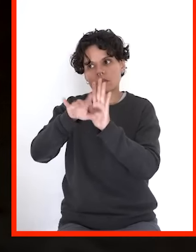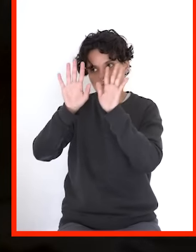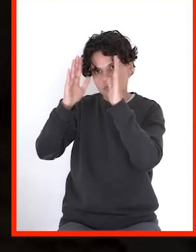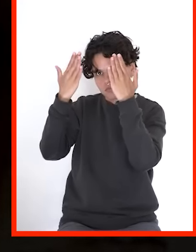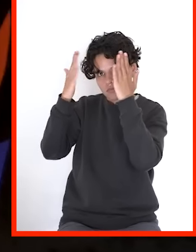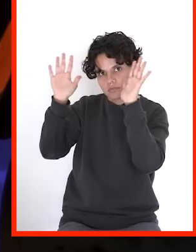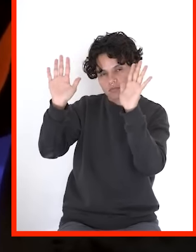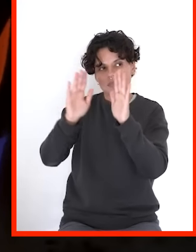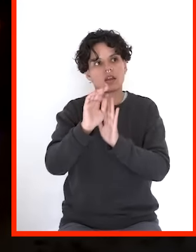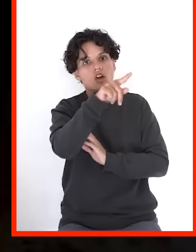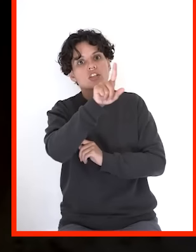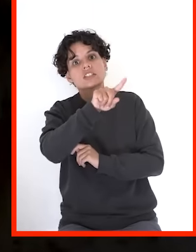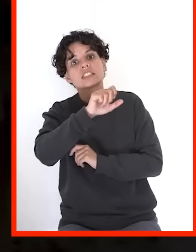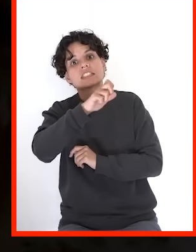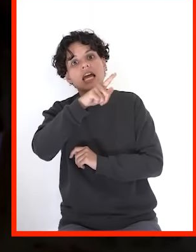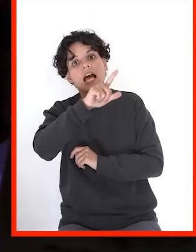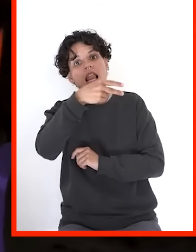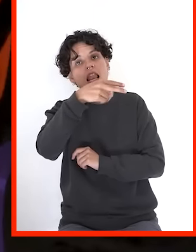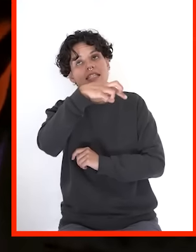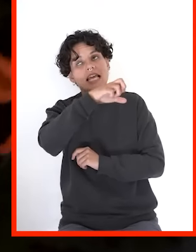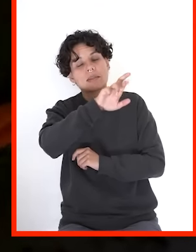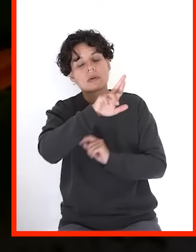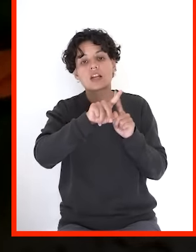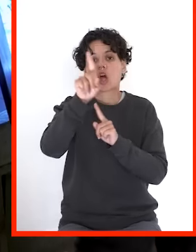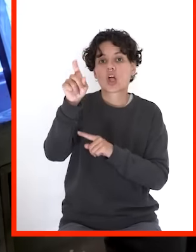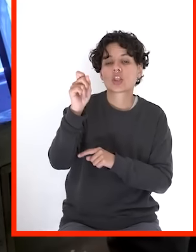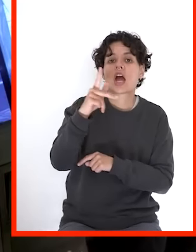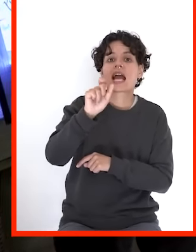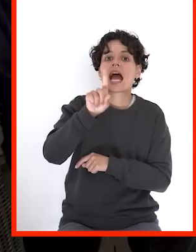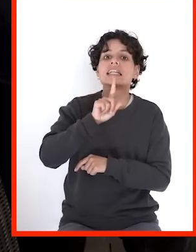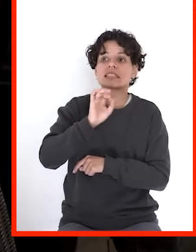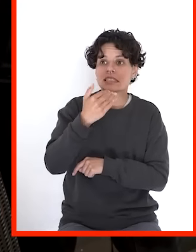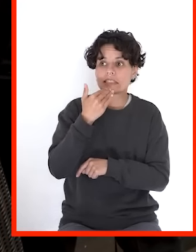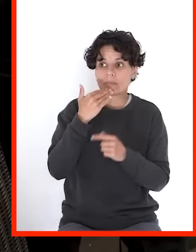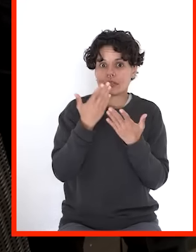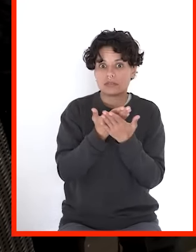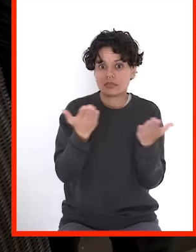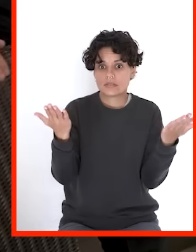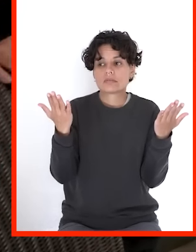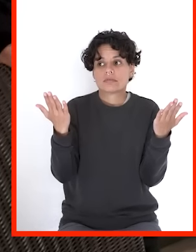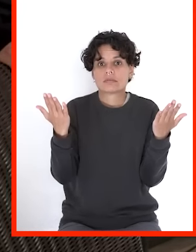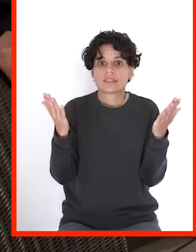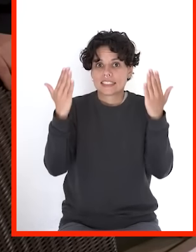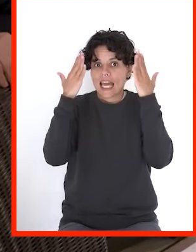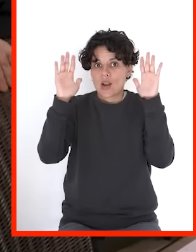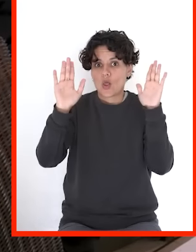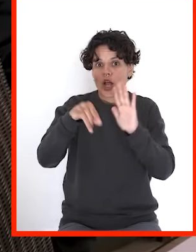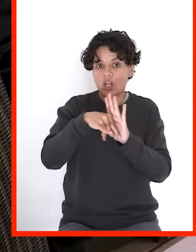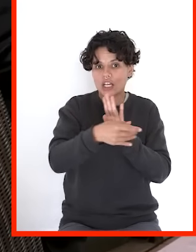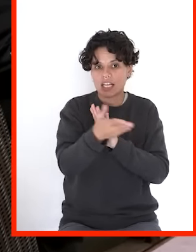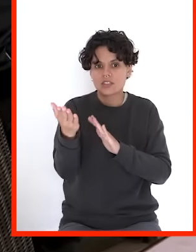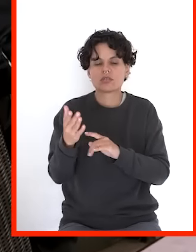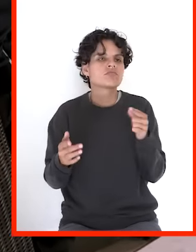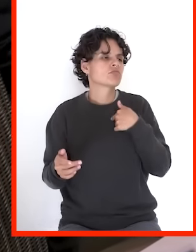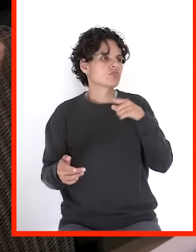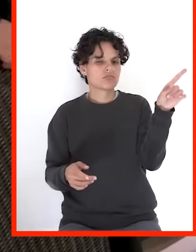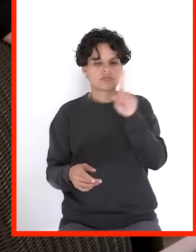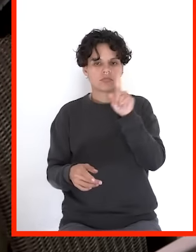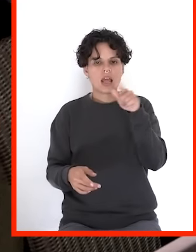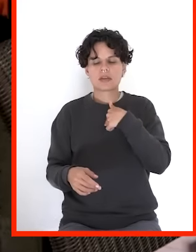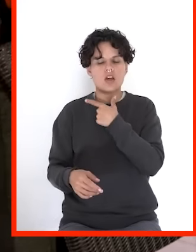Aquí estamos dedicando alguna a la grulla en el ojo. Grulla en el ojo. Grulla en el ojo. ¿Ah, crees tú algo de kung fu? No. No. Yo soy ¿algo cero pelea?